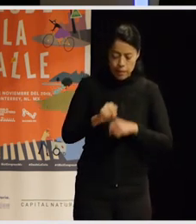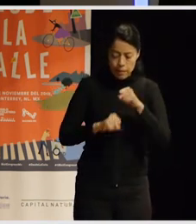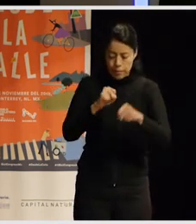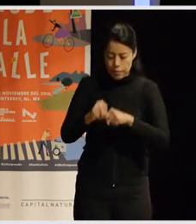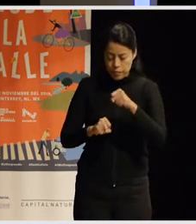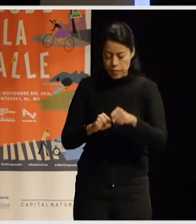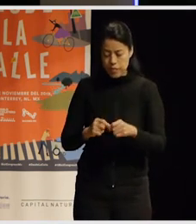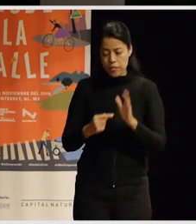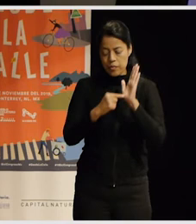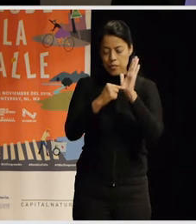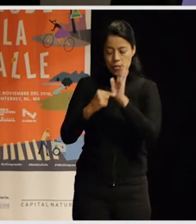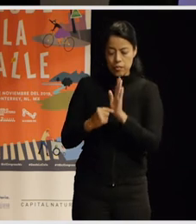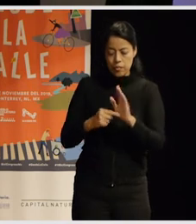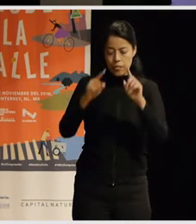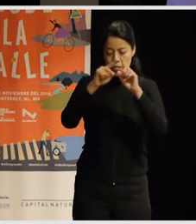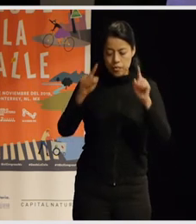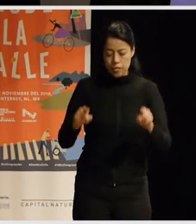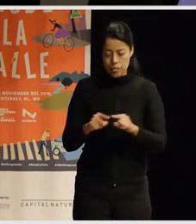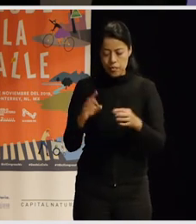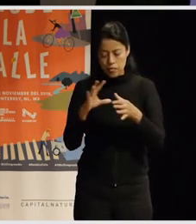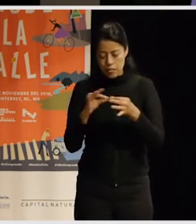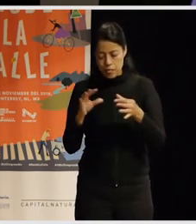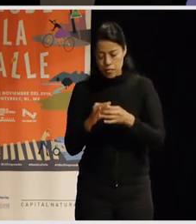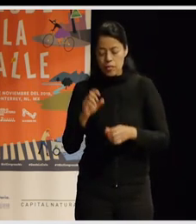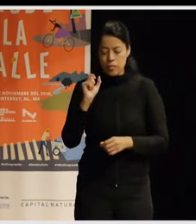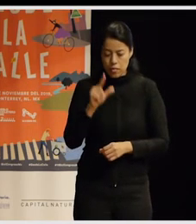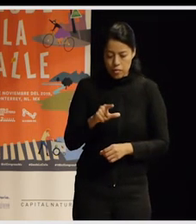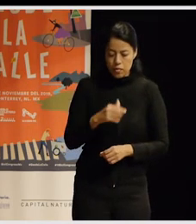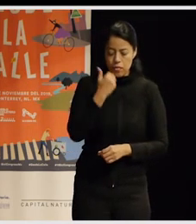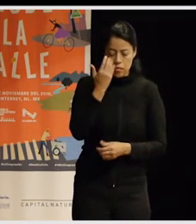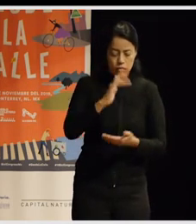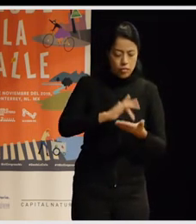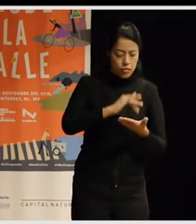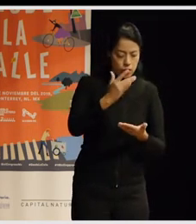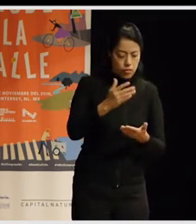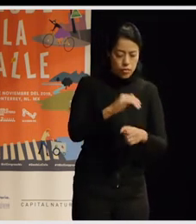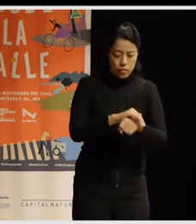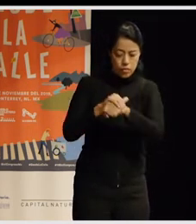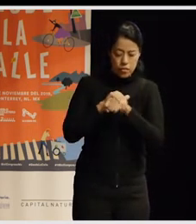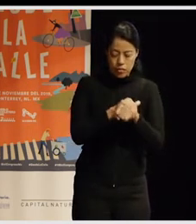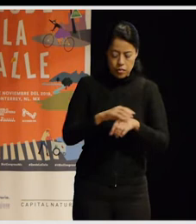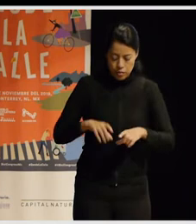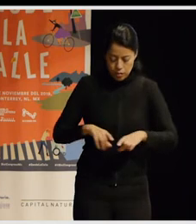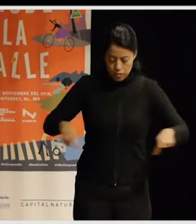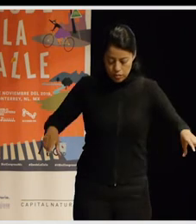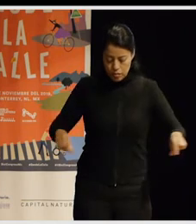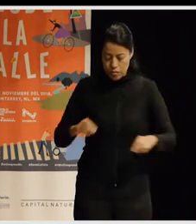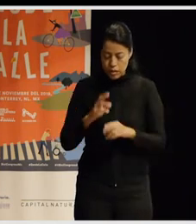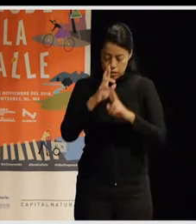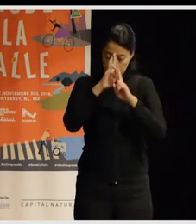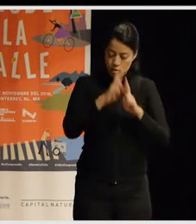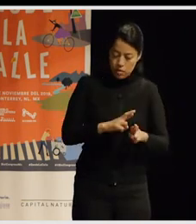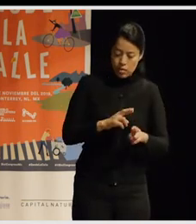las señalamientos verticales y al mismo tiempo quiero agradecer a nuestros amigos de la banqueta se respeta porque también